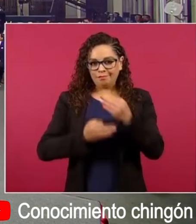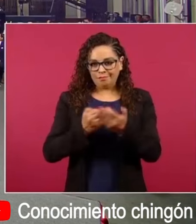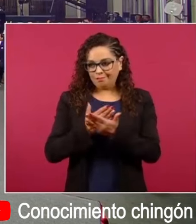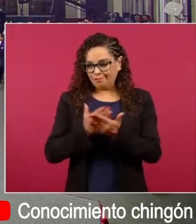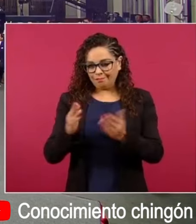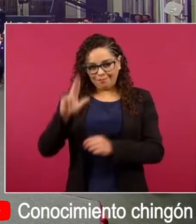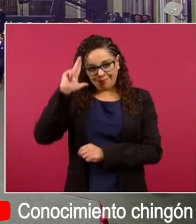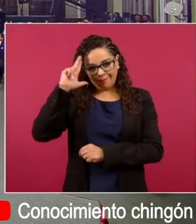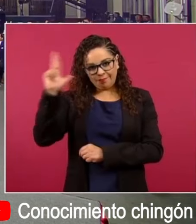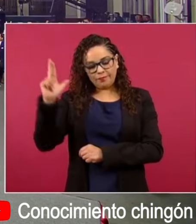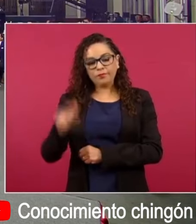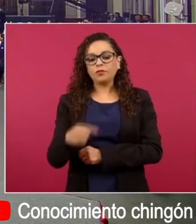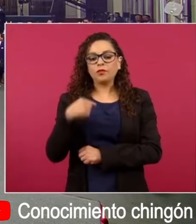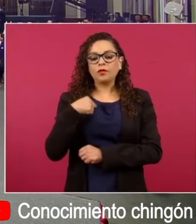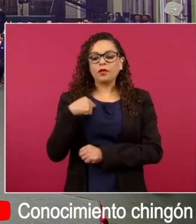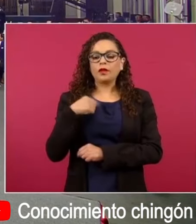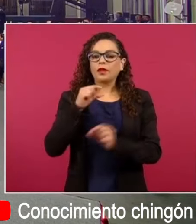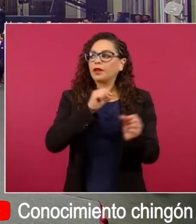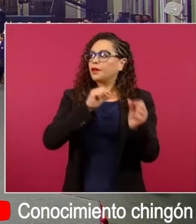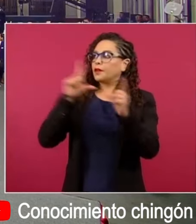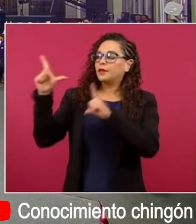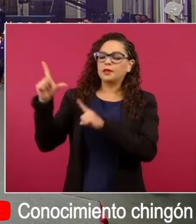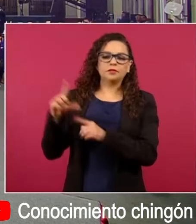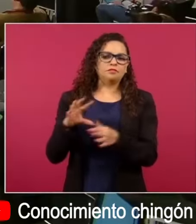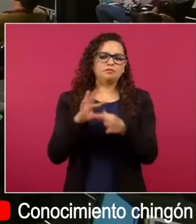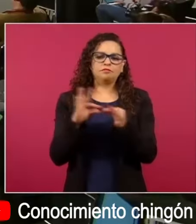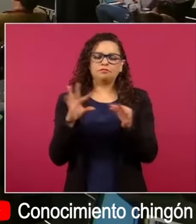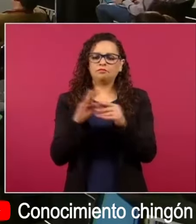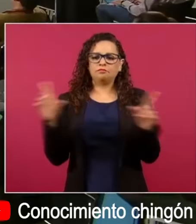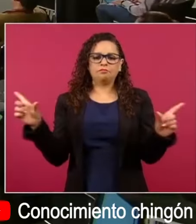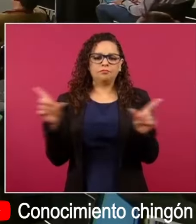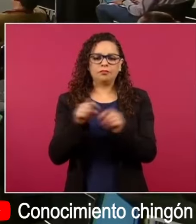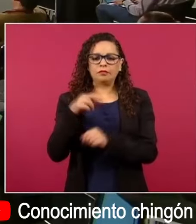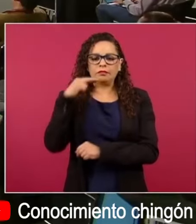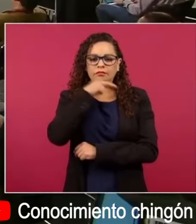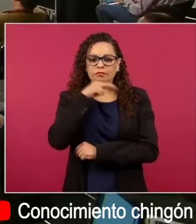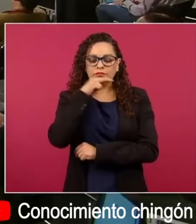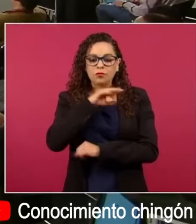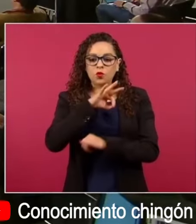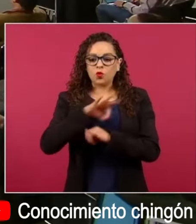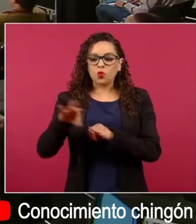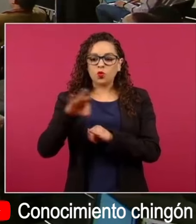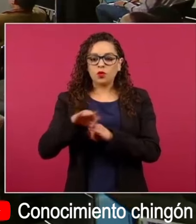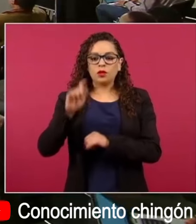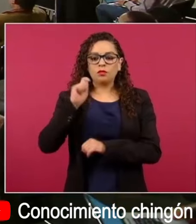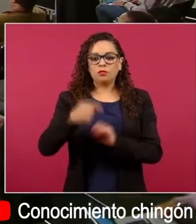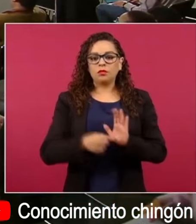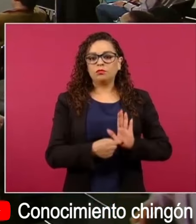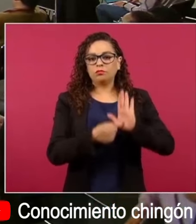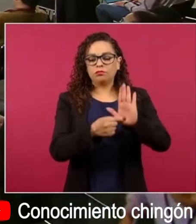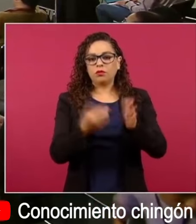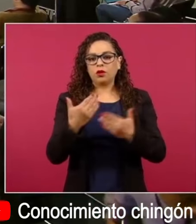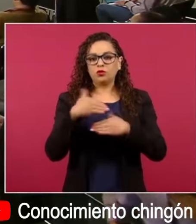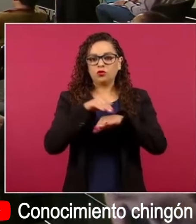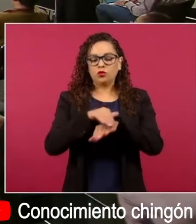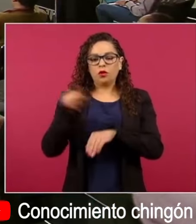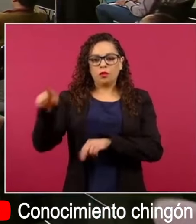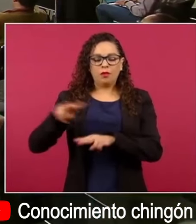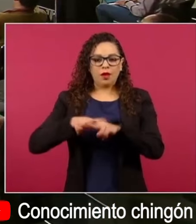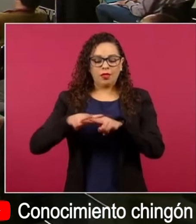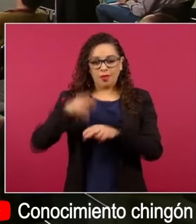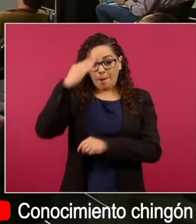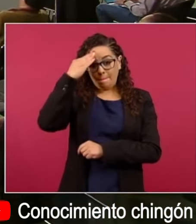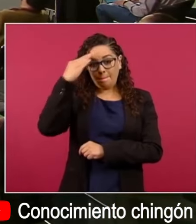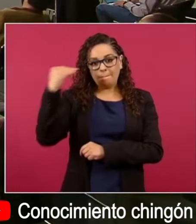una presentación muy breve. La última presentación que hicimos del tramo 4 del Tren Maya, les platicamos lo